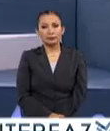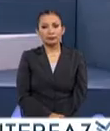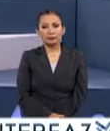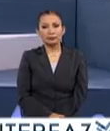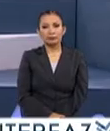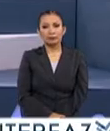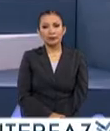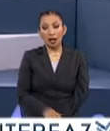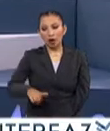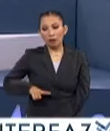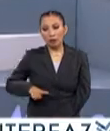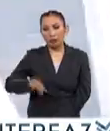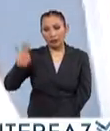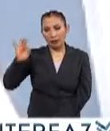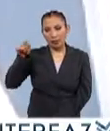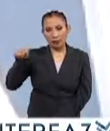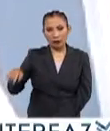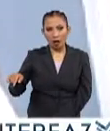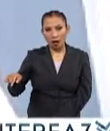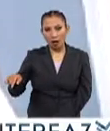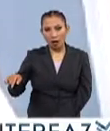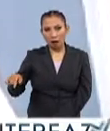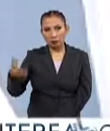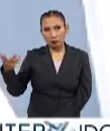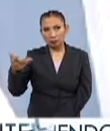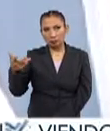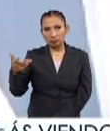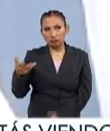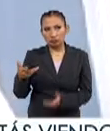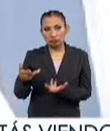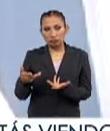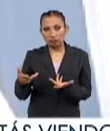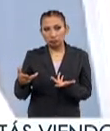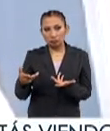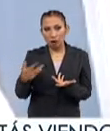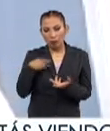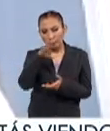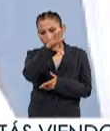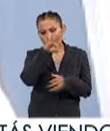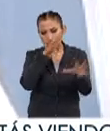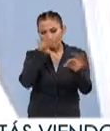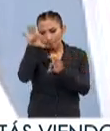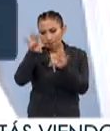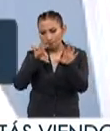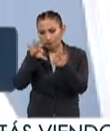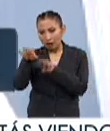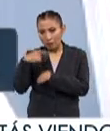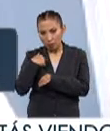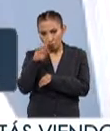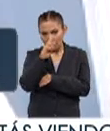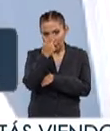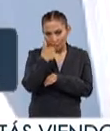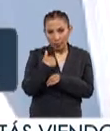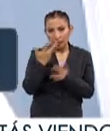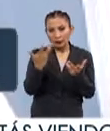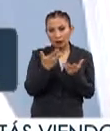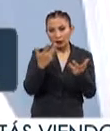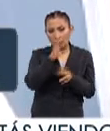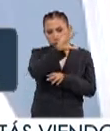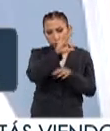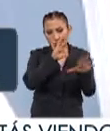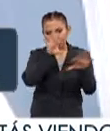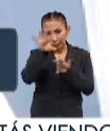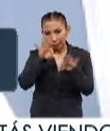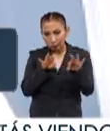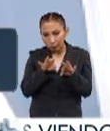Pues es el gobierno federal y se hizo una selección. Bueno, en mi universidad se hizo una